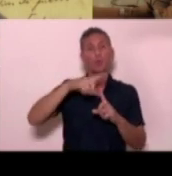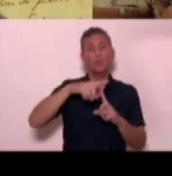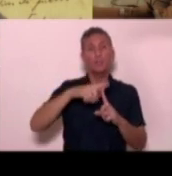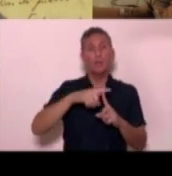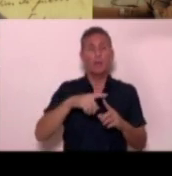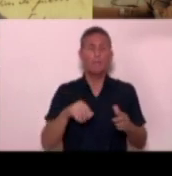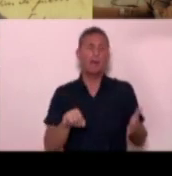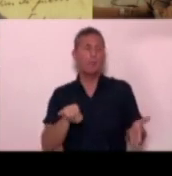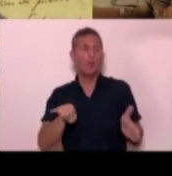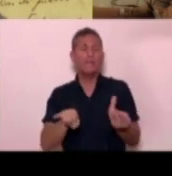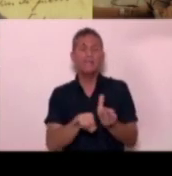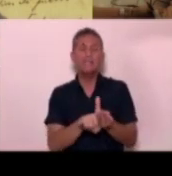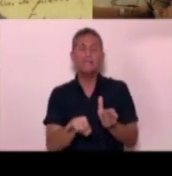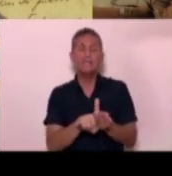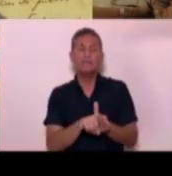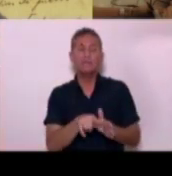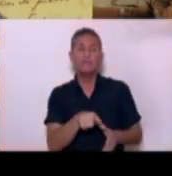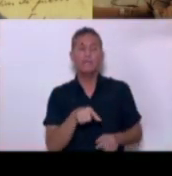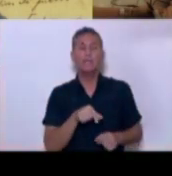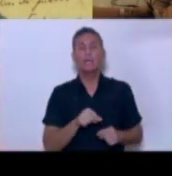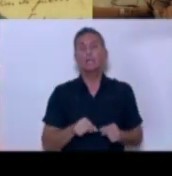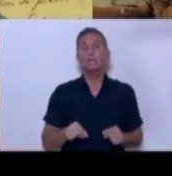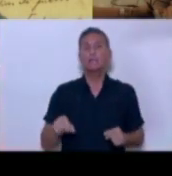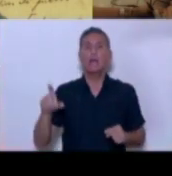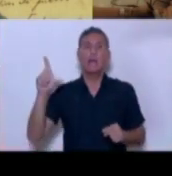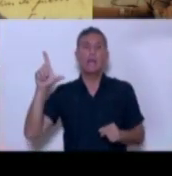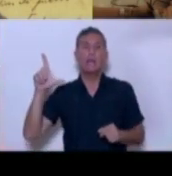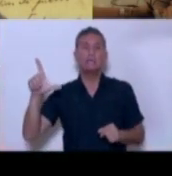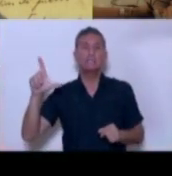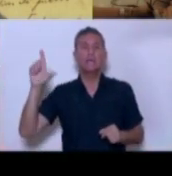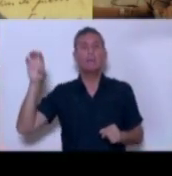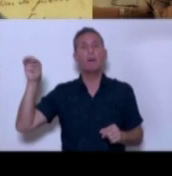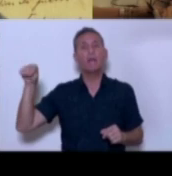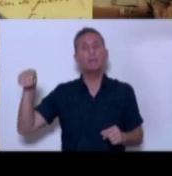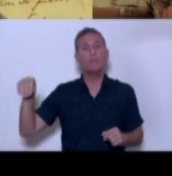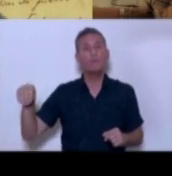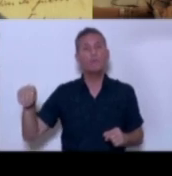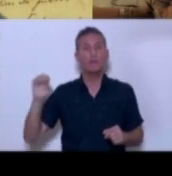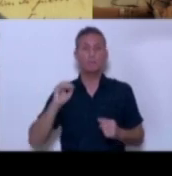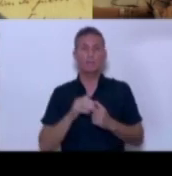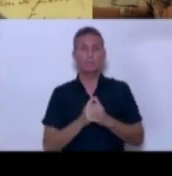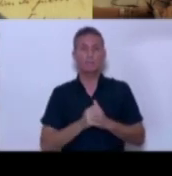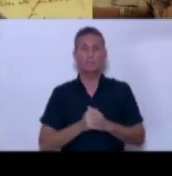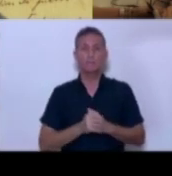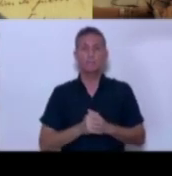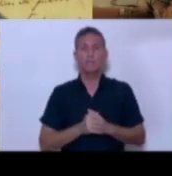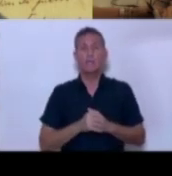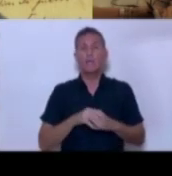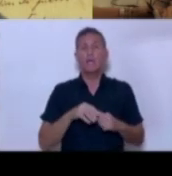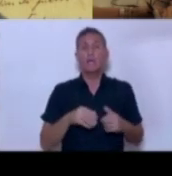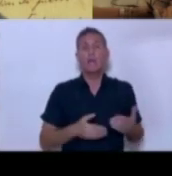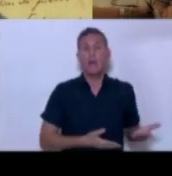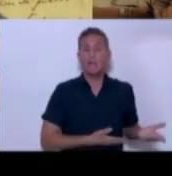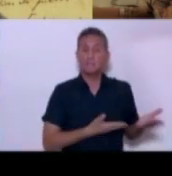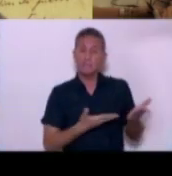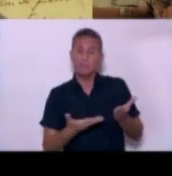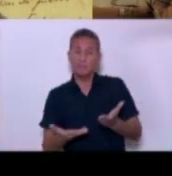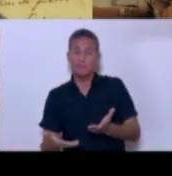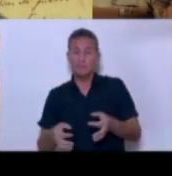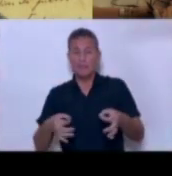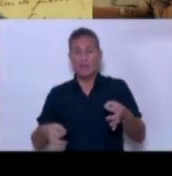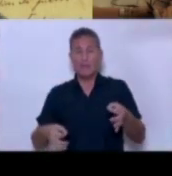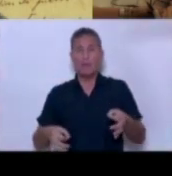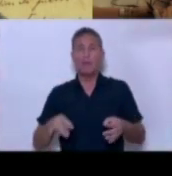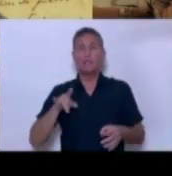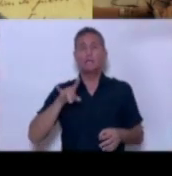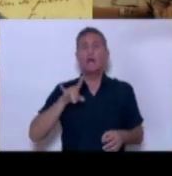observar otros ejemplos para poder identificar el lexema y los morfemas en las formas verbales. Tal es el caso